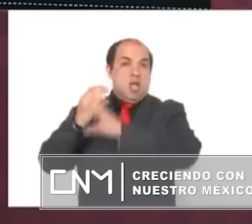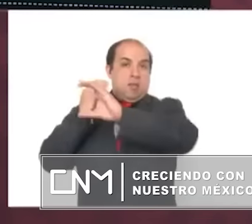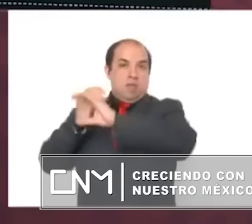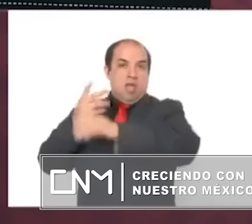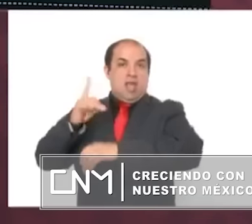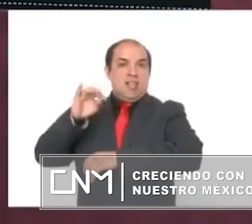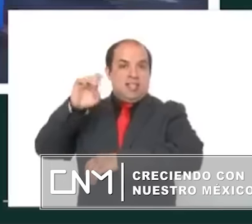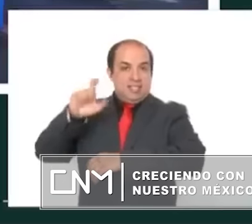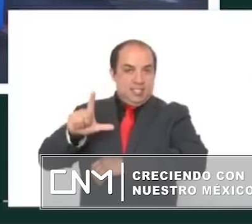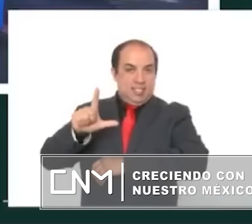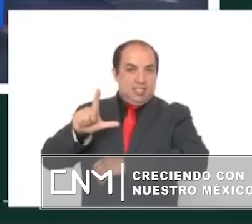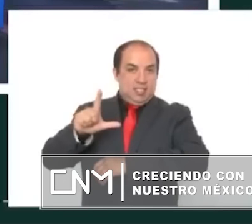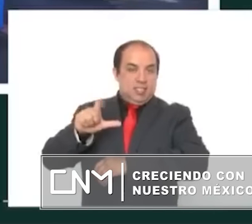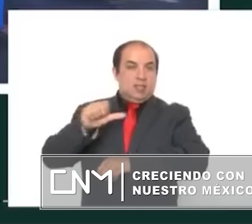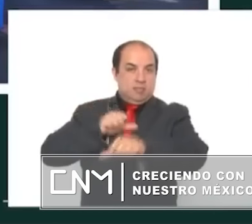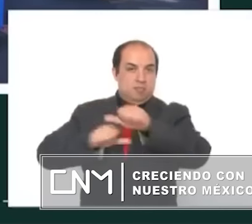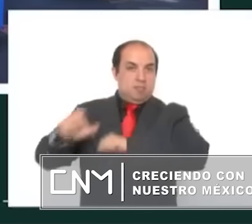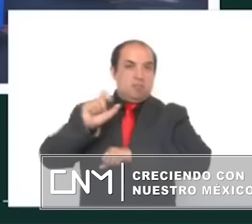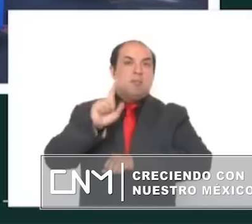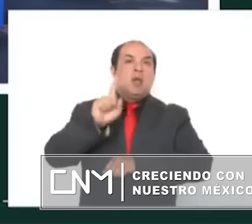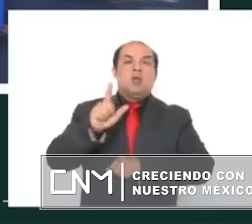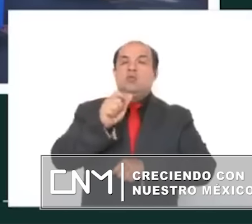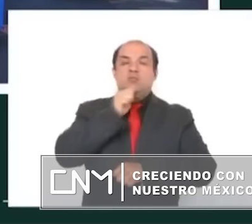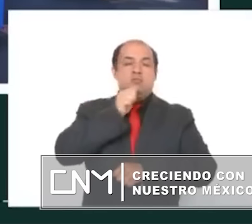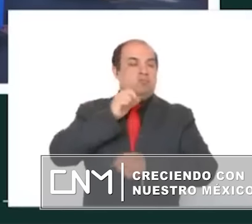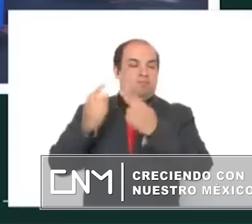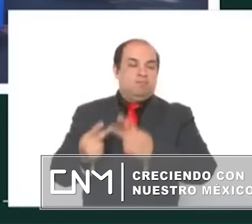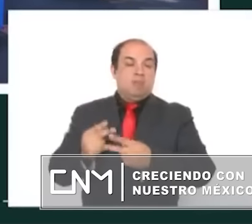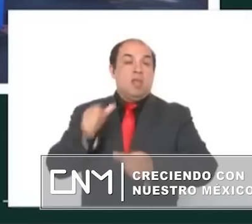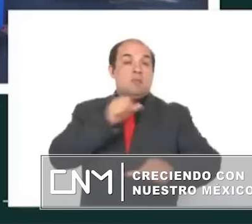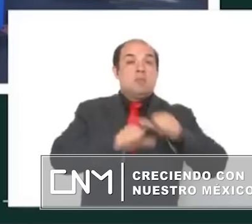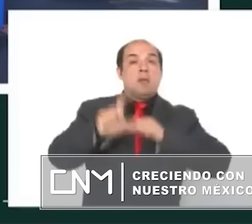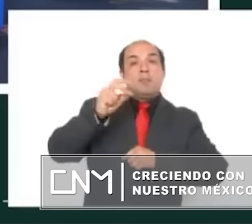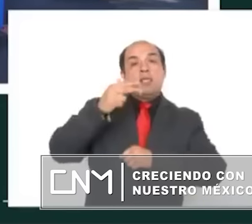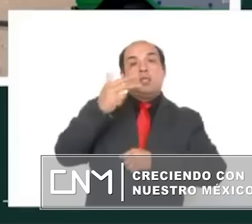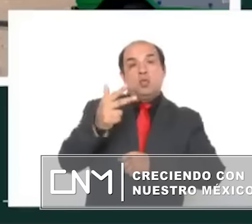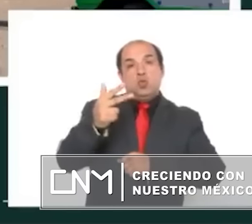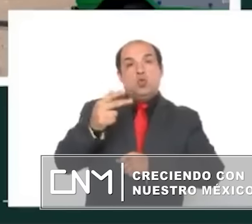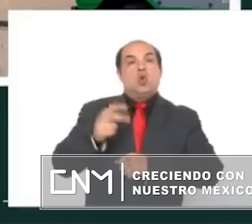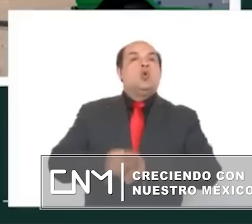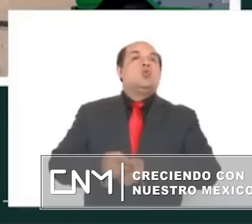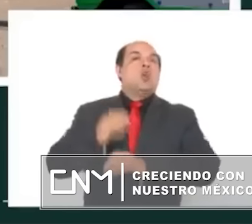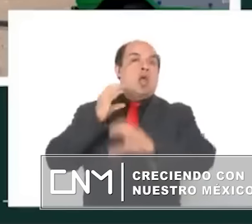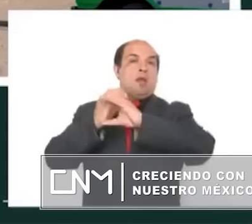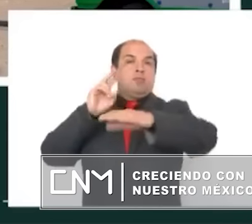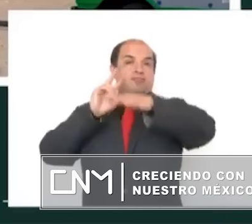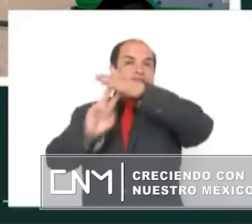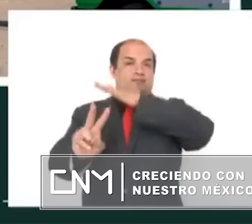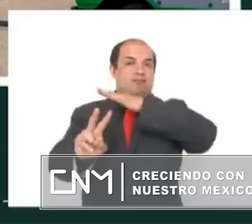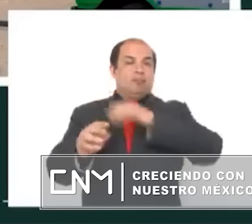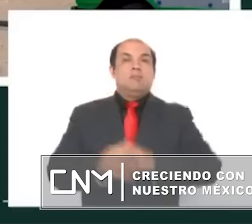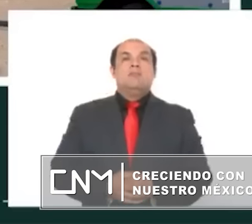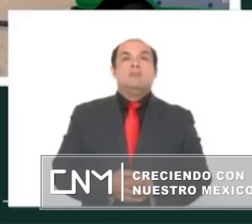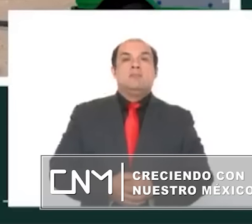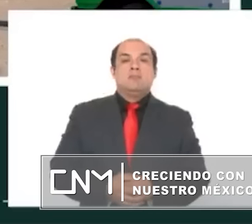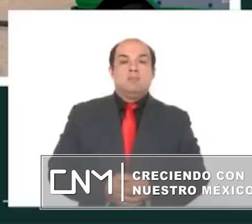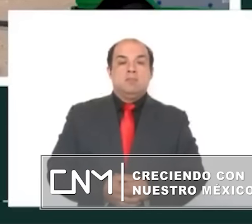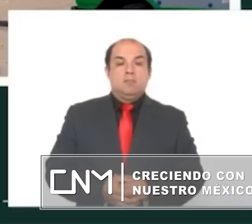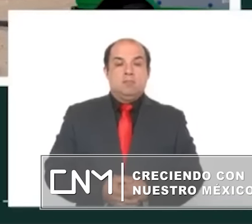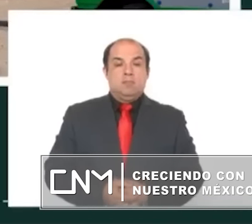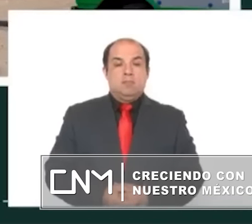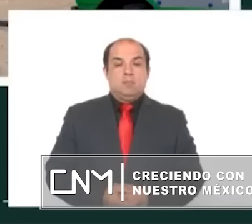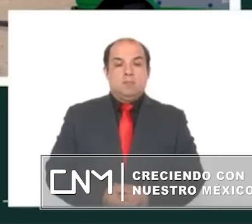propiamente chatarrizados, y serán sustituidos por 28 trolebuses. ¿Sigue? Como parte